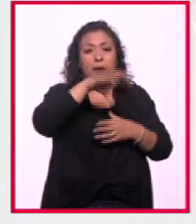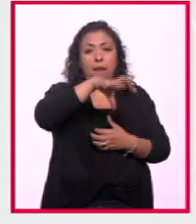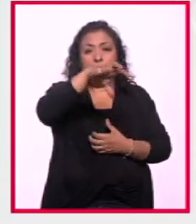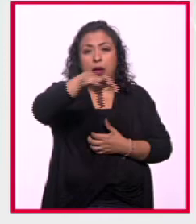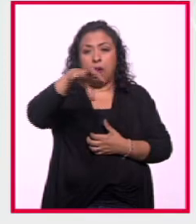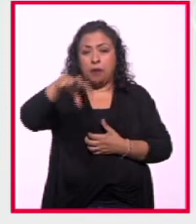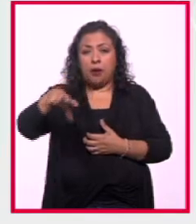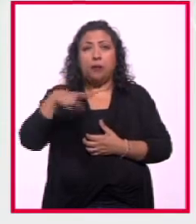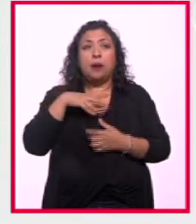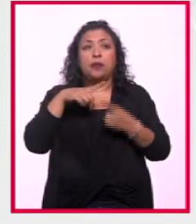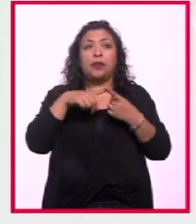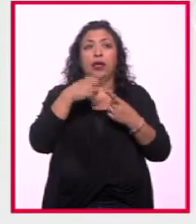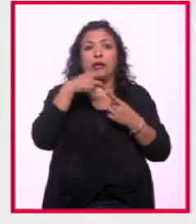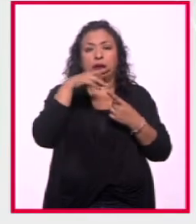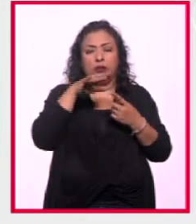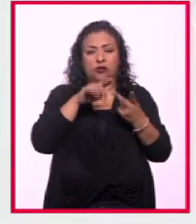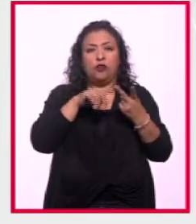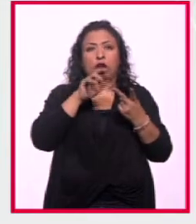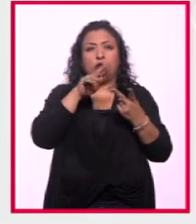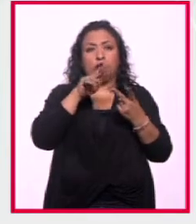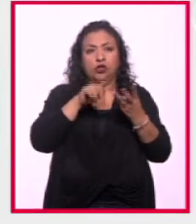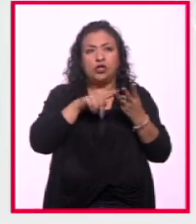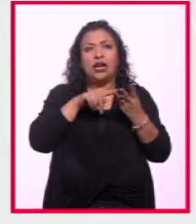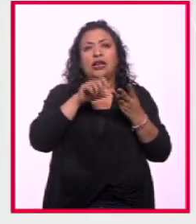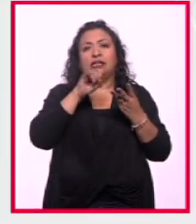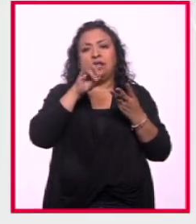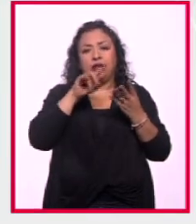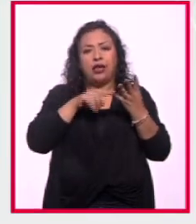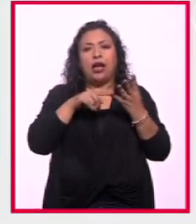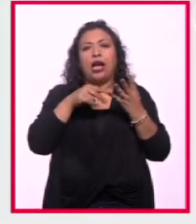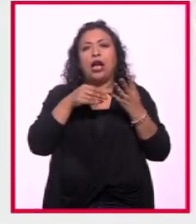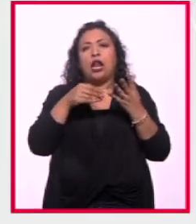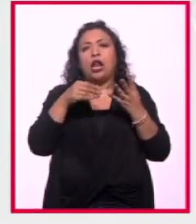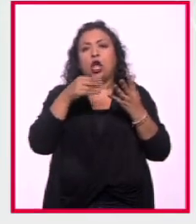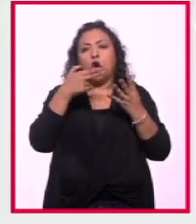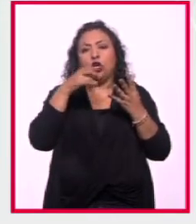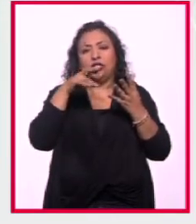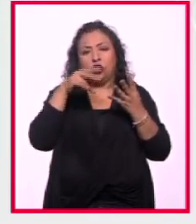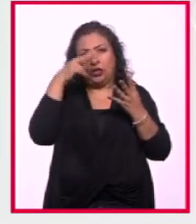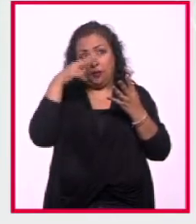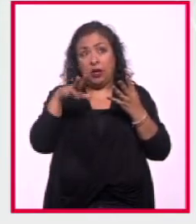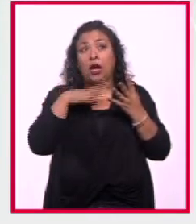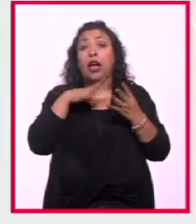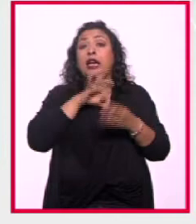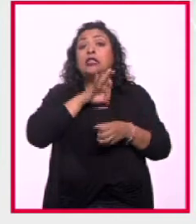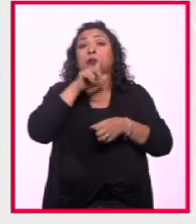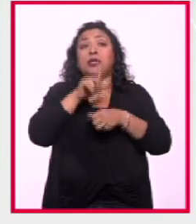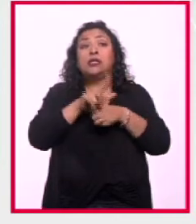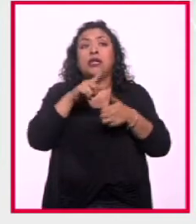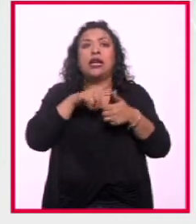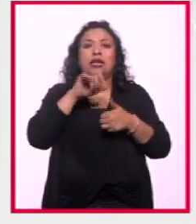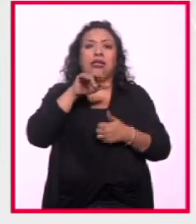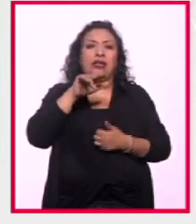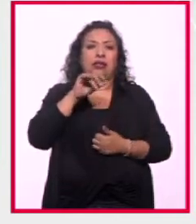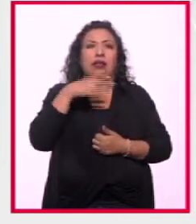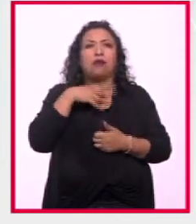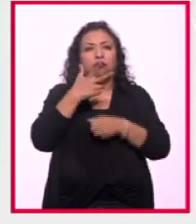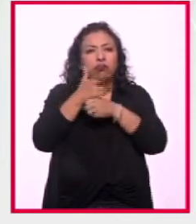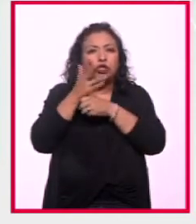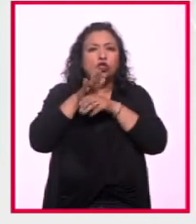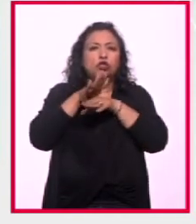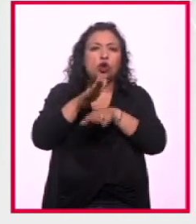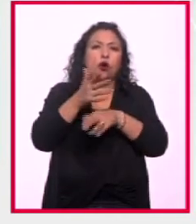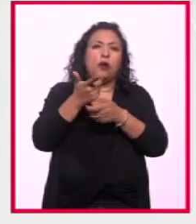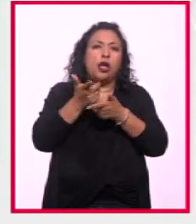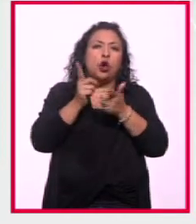hemisferio púlsar sideral y horizonte méxico además tendrán funciones especiales como la de in a day art un documental sobre el